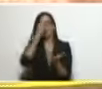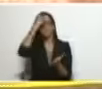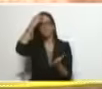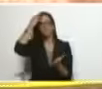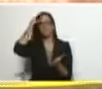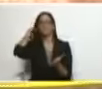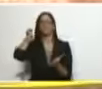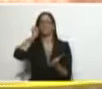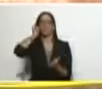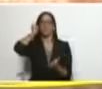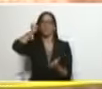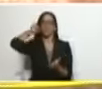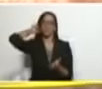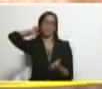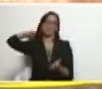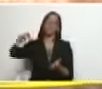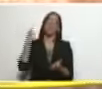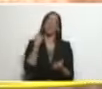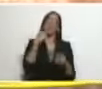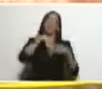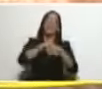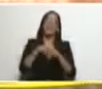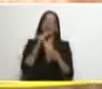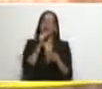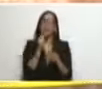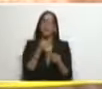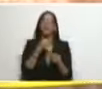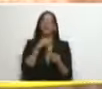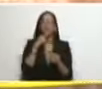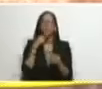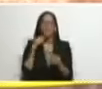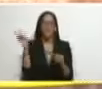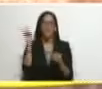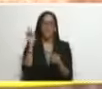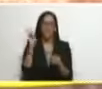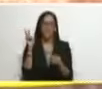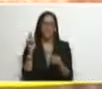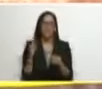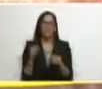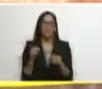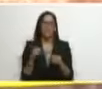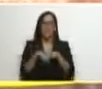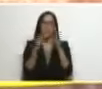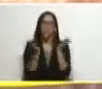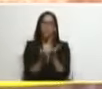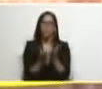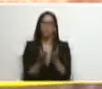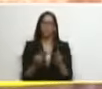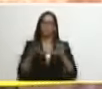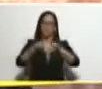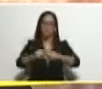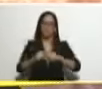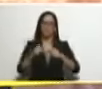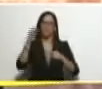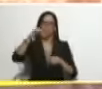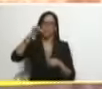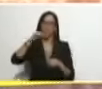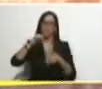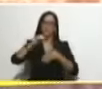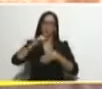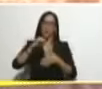mayores reservas de agua dulce del planeta, de biodiversidad, ponerle la mano a un país clave del norte de Sudamérica,